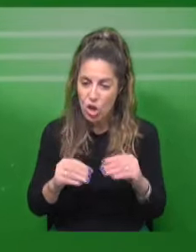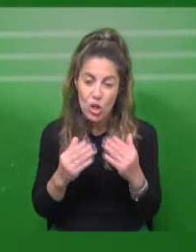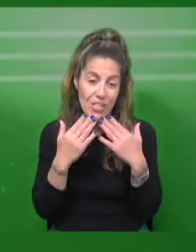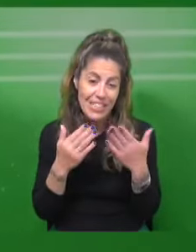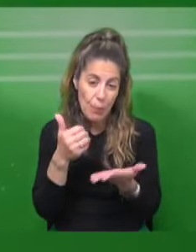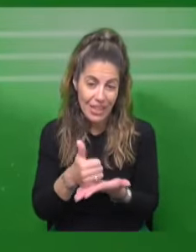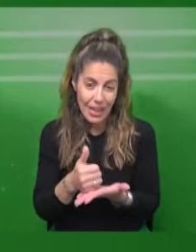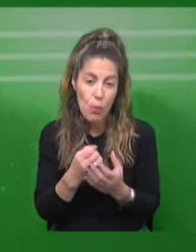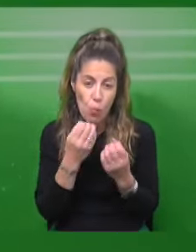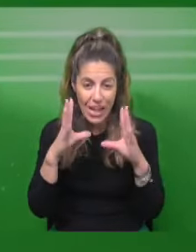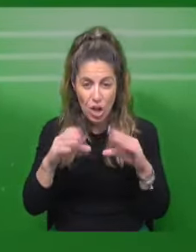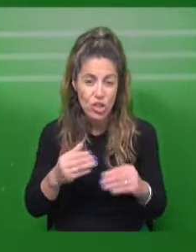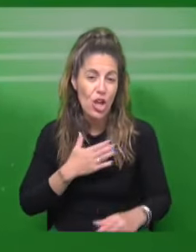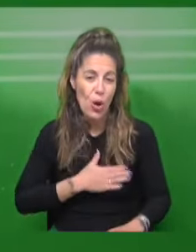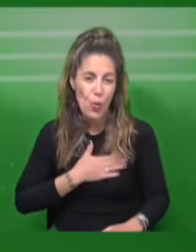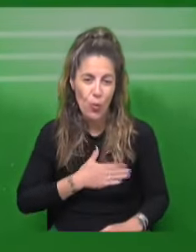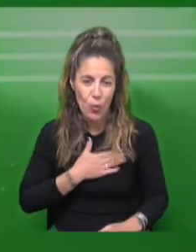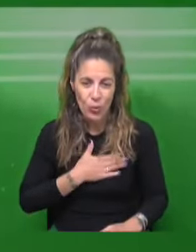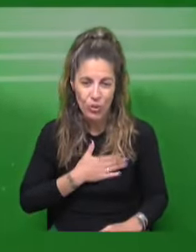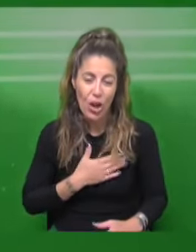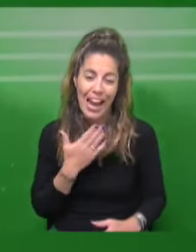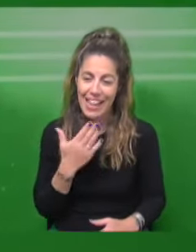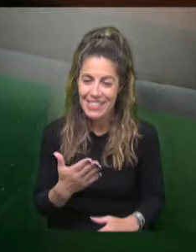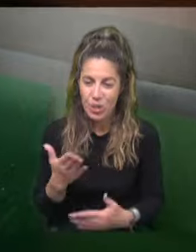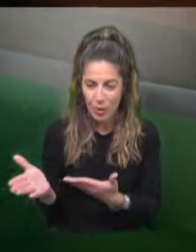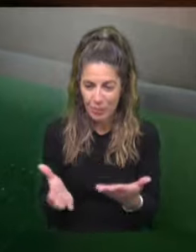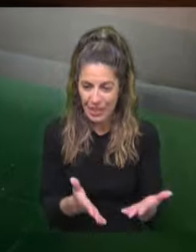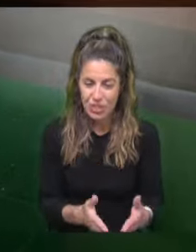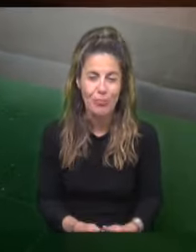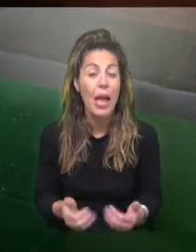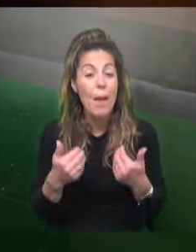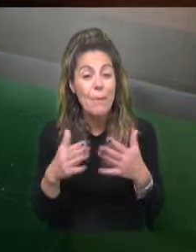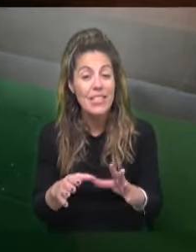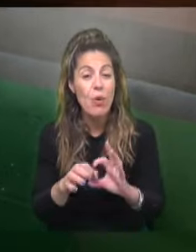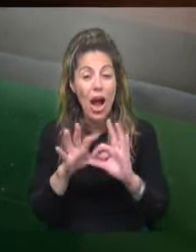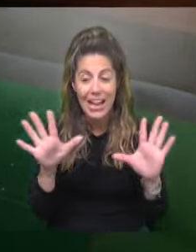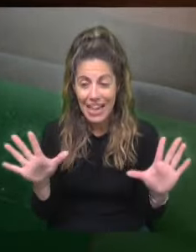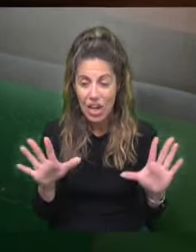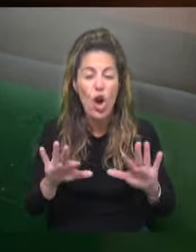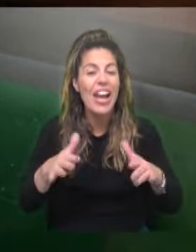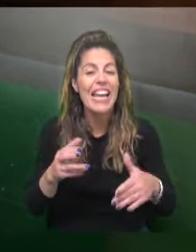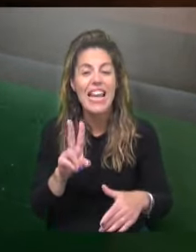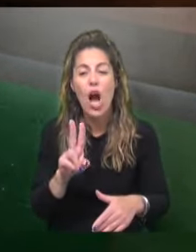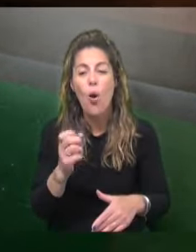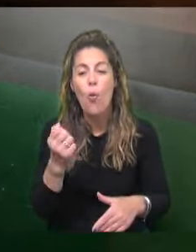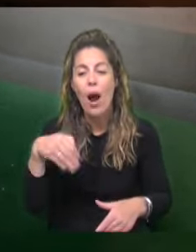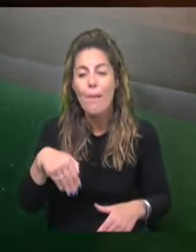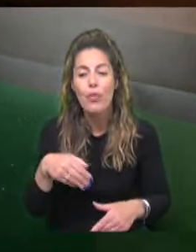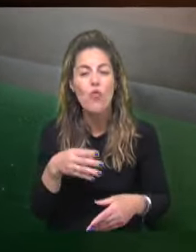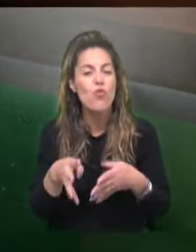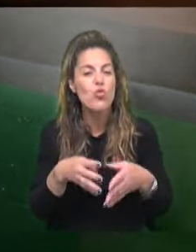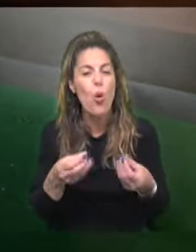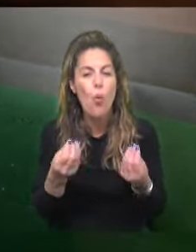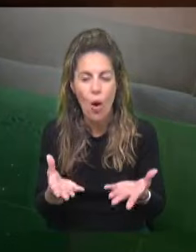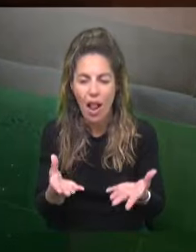nosotros Buenas noches un gusto Agradecido por la invitación arranquemos aclarando Qué es la UAM cuál es su función